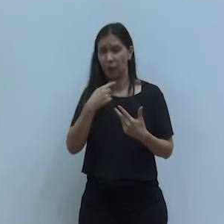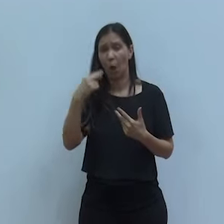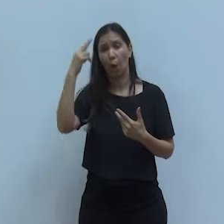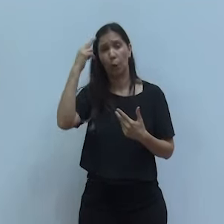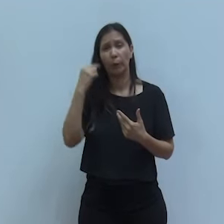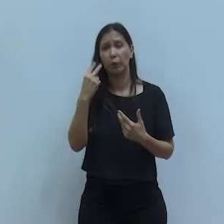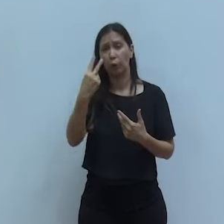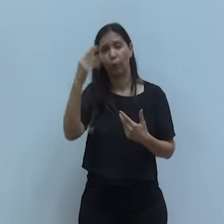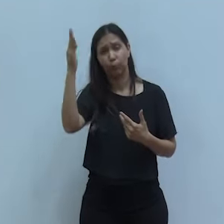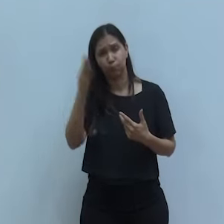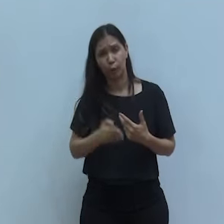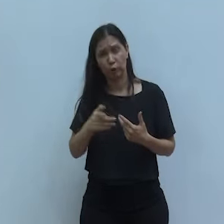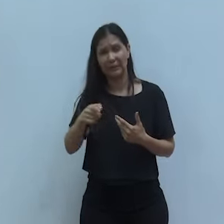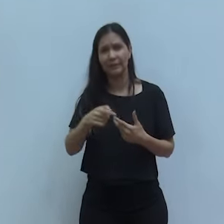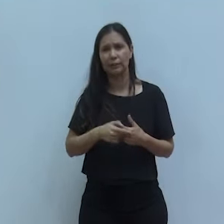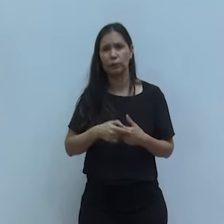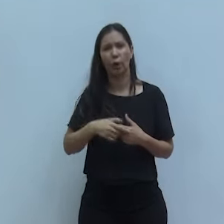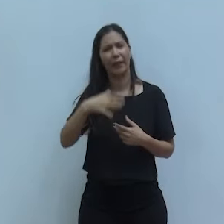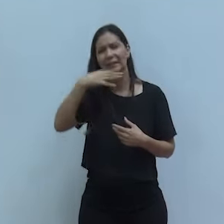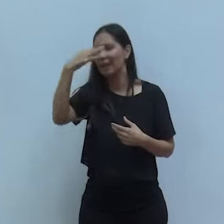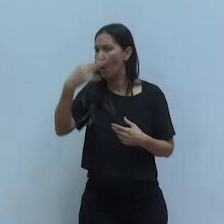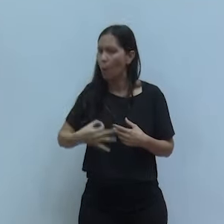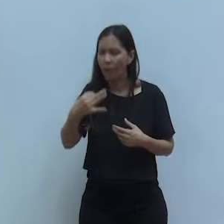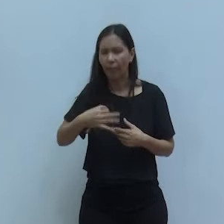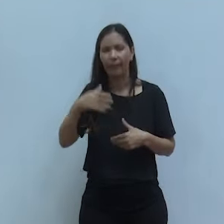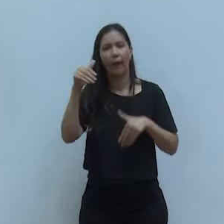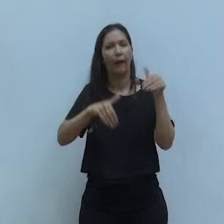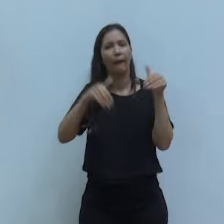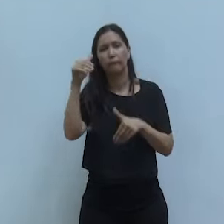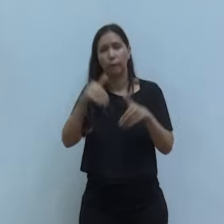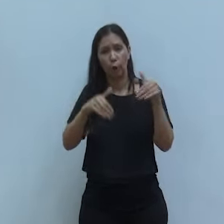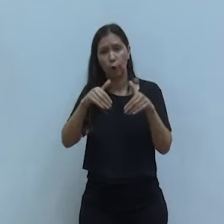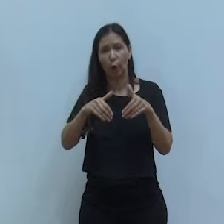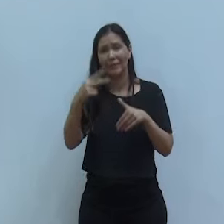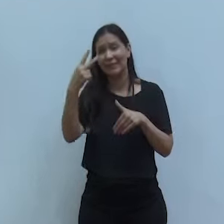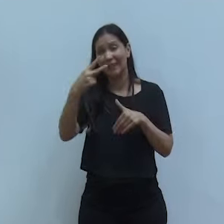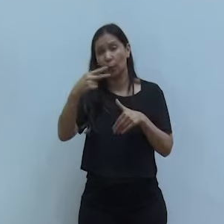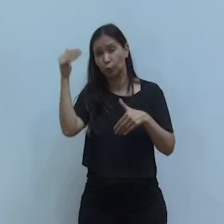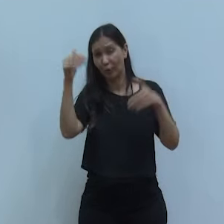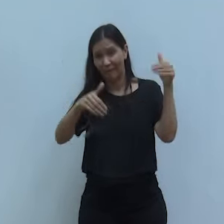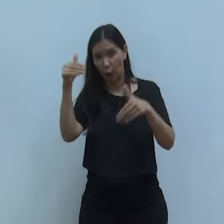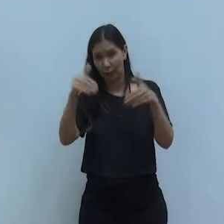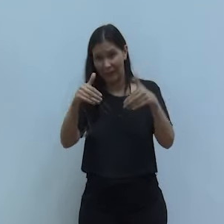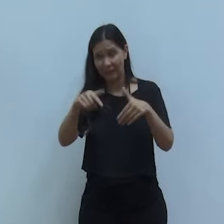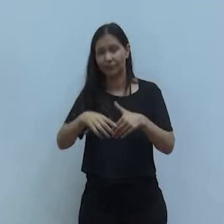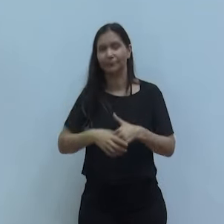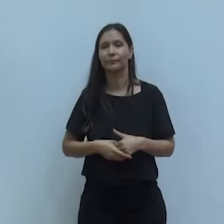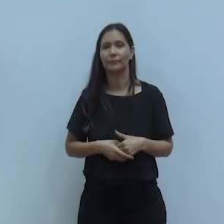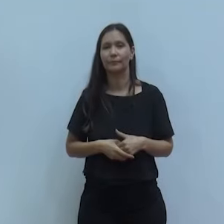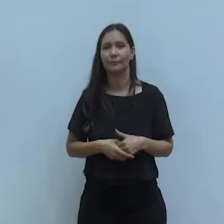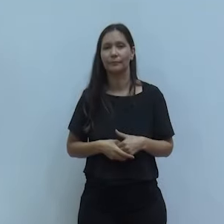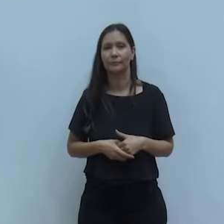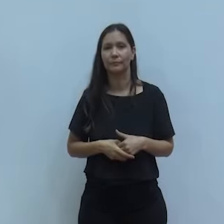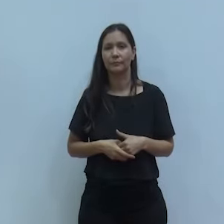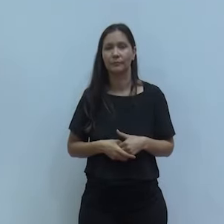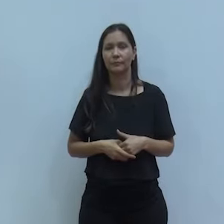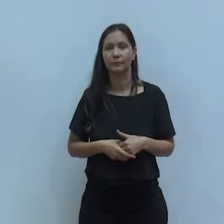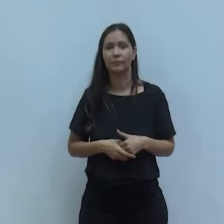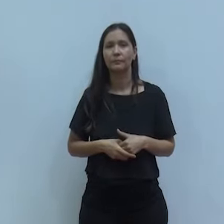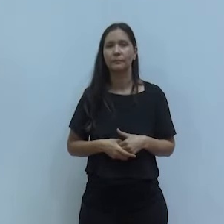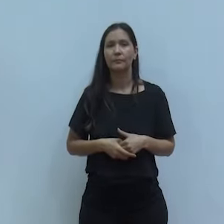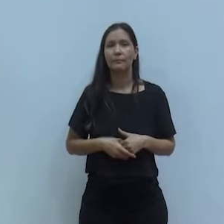de certeza el voto en el balotas Eh entonces han